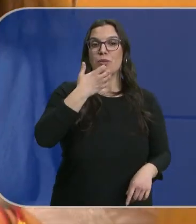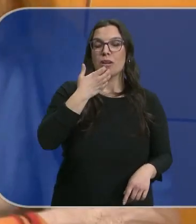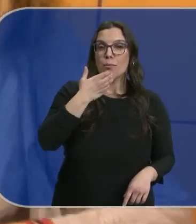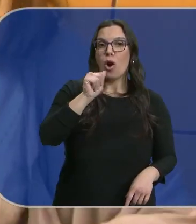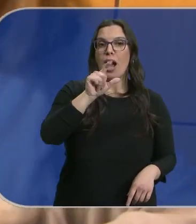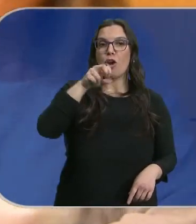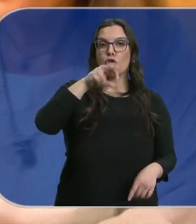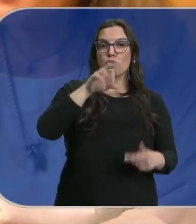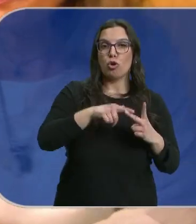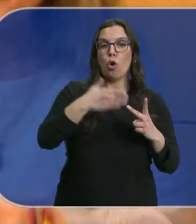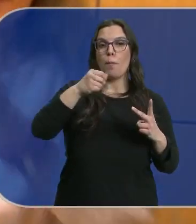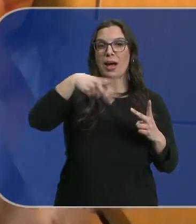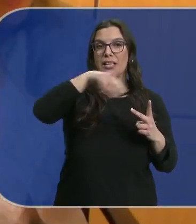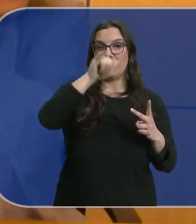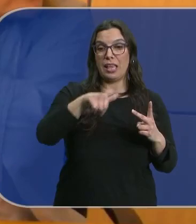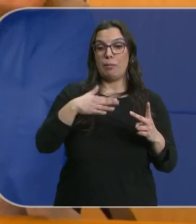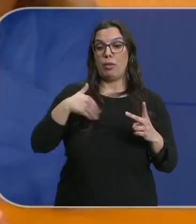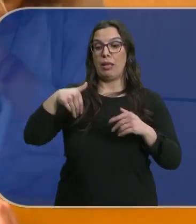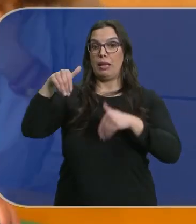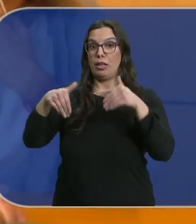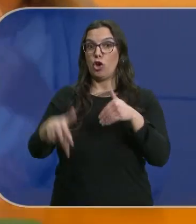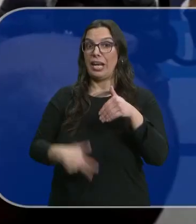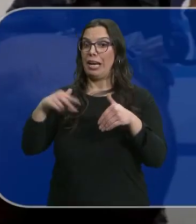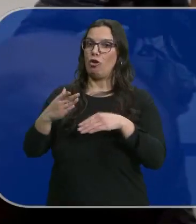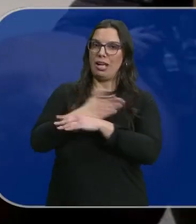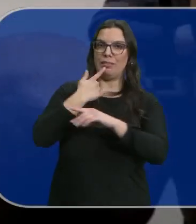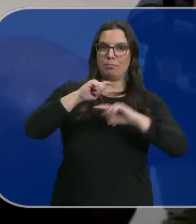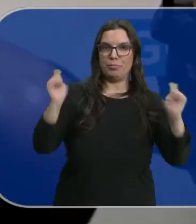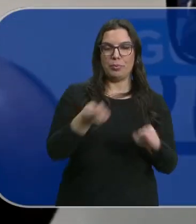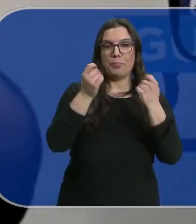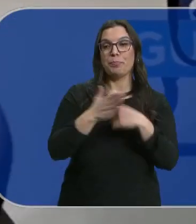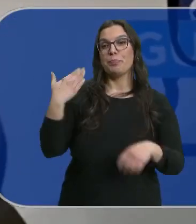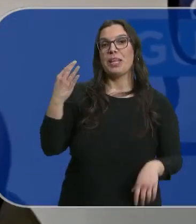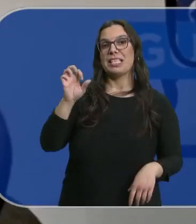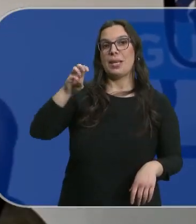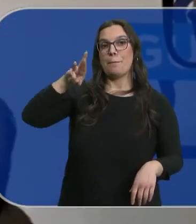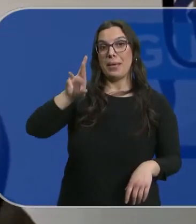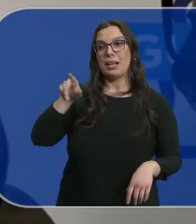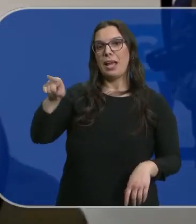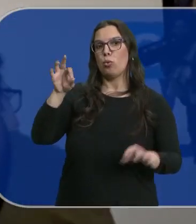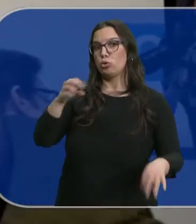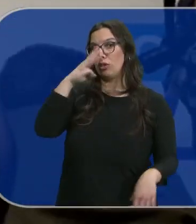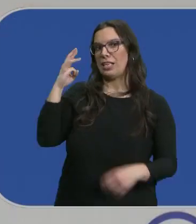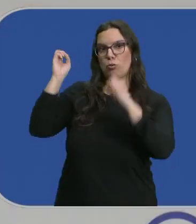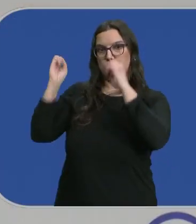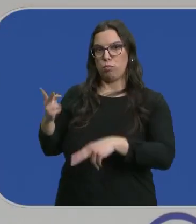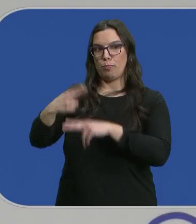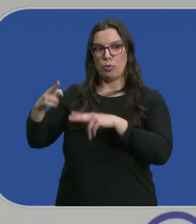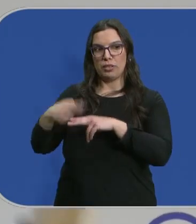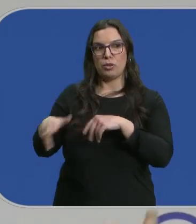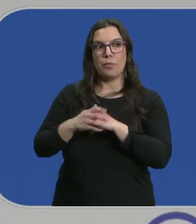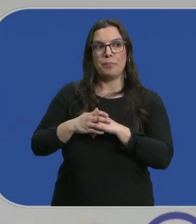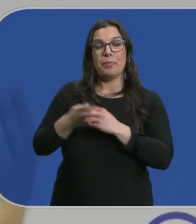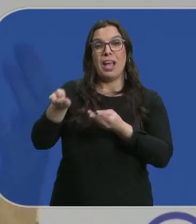Fátima Báñez, como bazas a anunciar antes de las generales. Semper, que dejó la política hace ahora justo 3 años. El